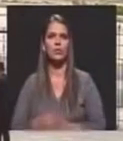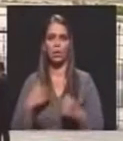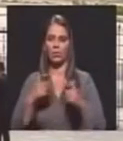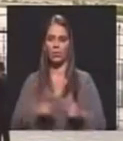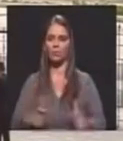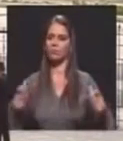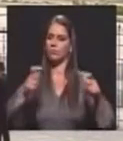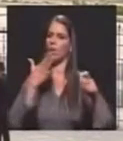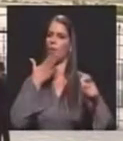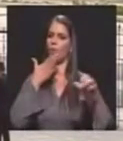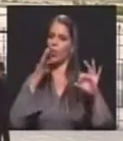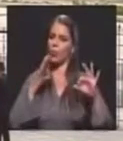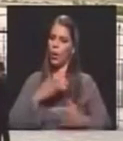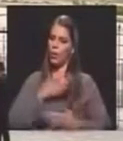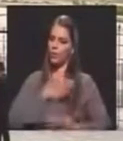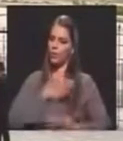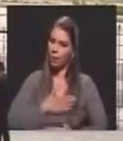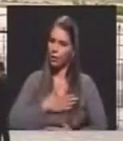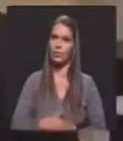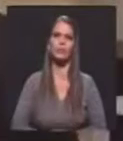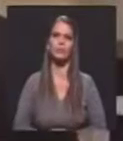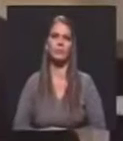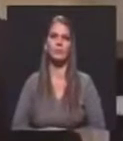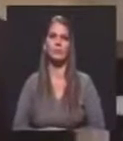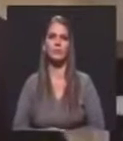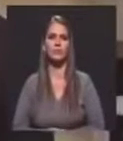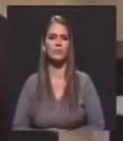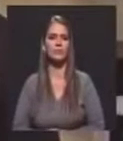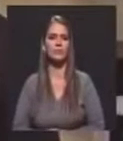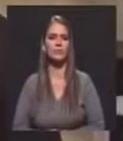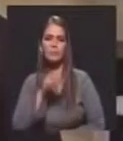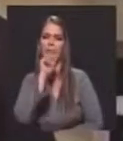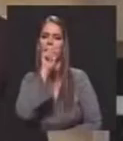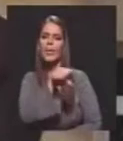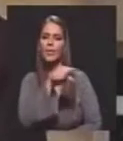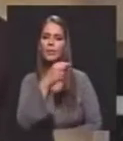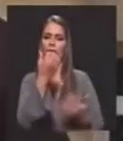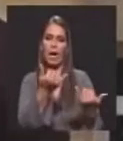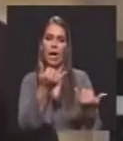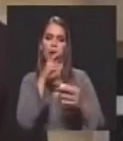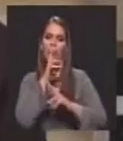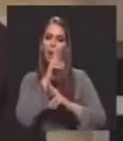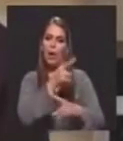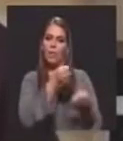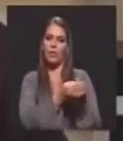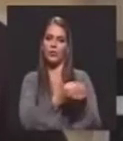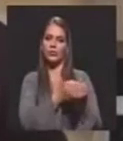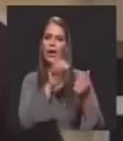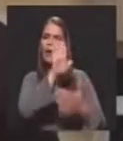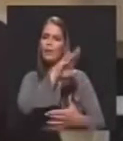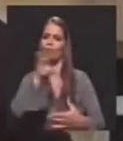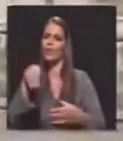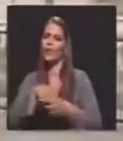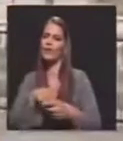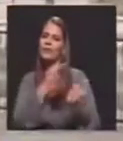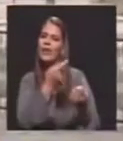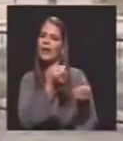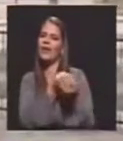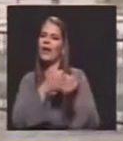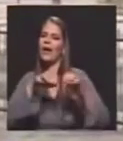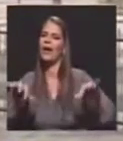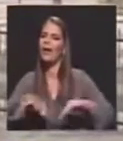somos congresistas de la República con total tranquilidad para todos los antioqueños. Bueno, representante, ahora que el Consejo de Estado falló a su favor, ¿qué viene para el departamento de